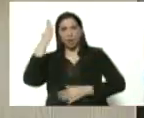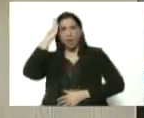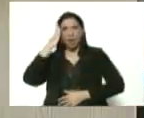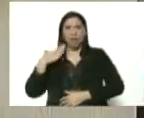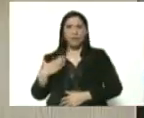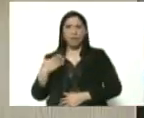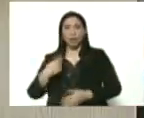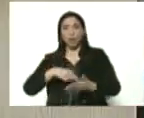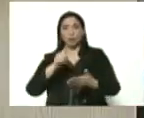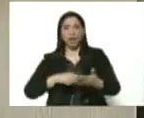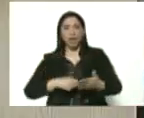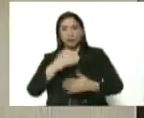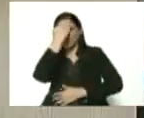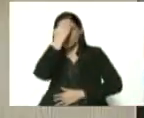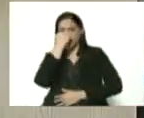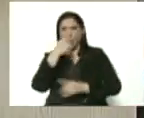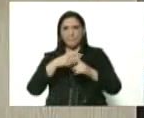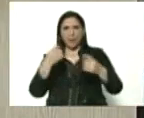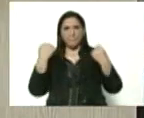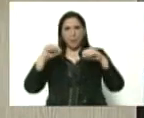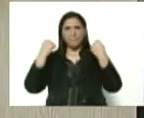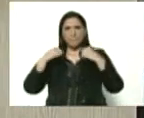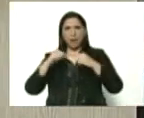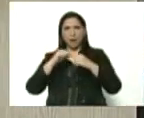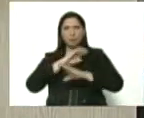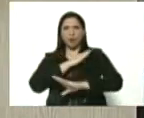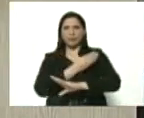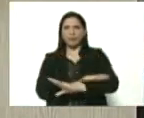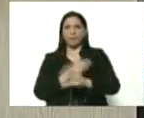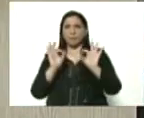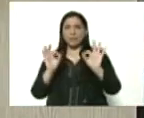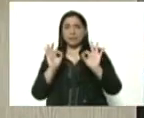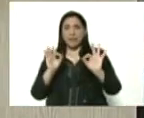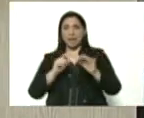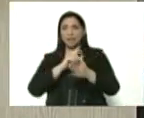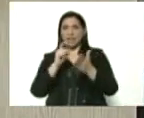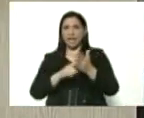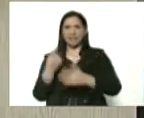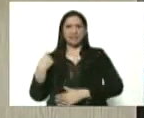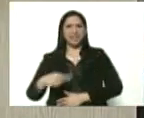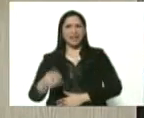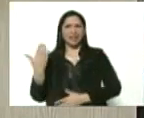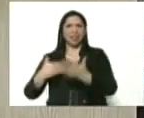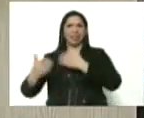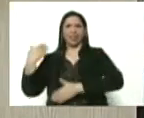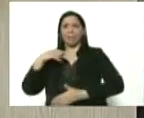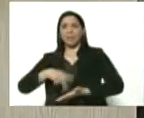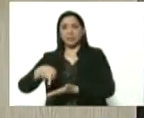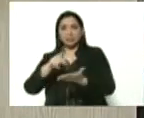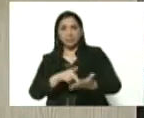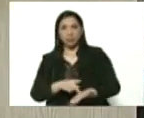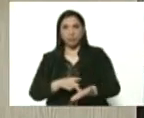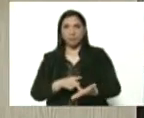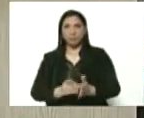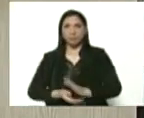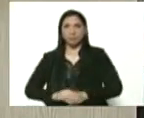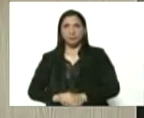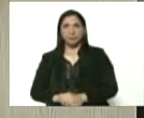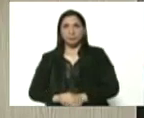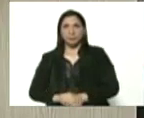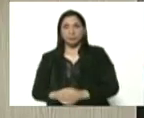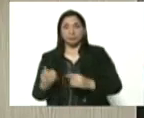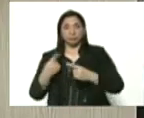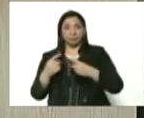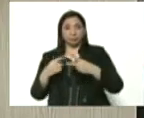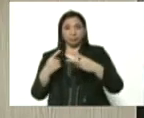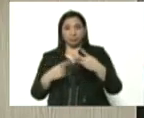Contratan verdaderos mercenarios con entrenamientos en fuerzas especiales, que por lo general tienen un antecedente de participación en